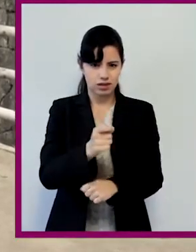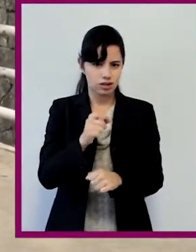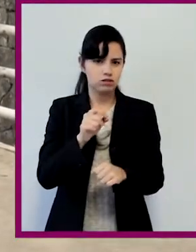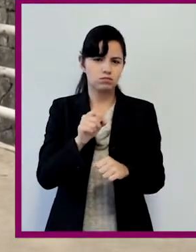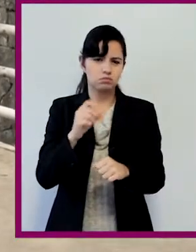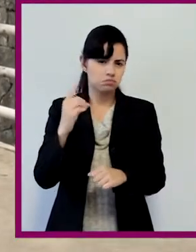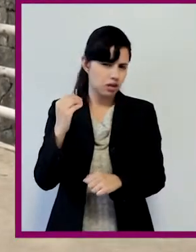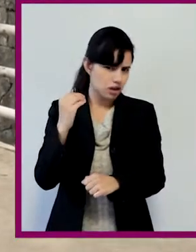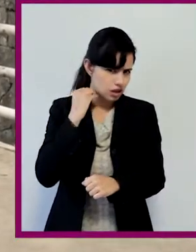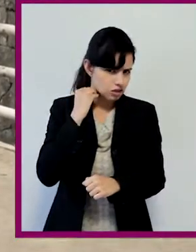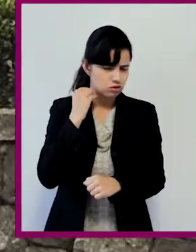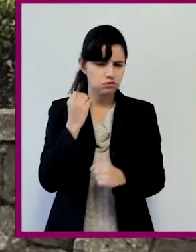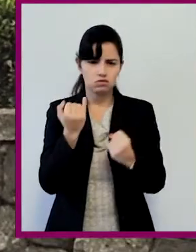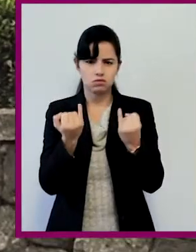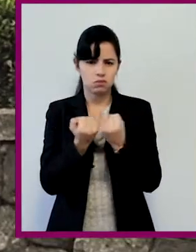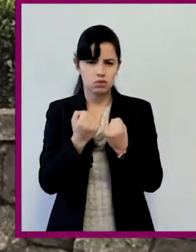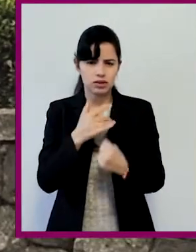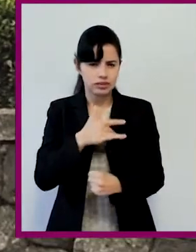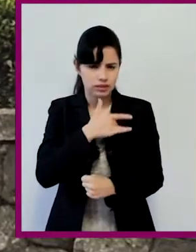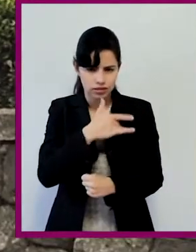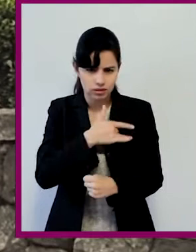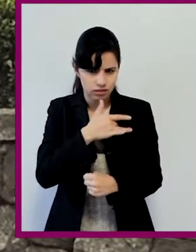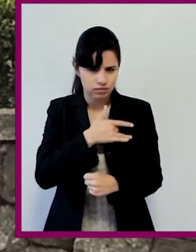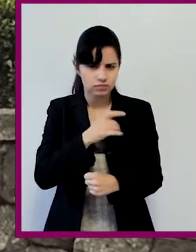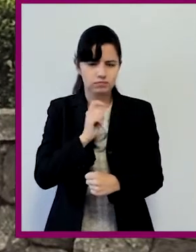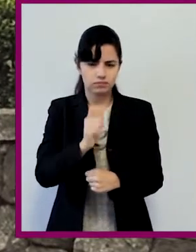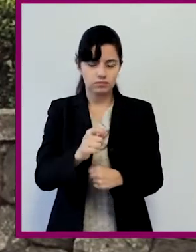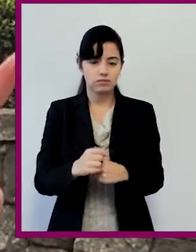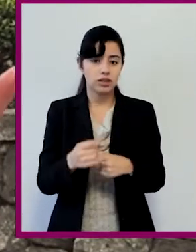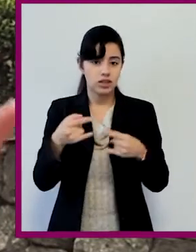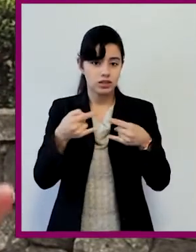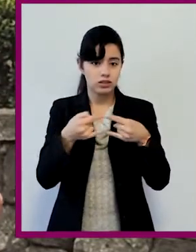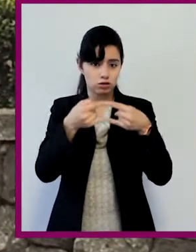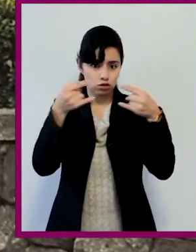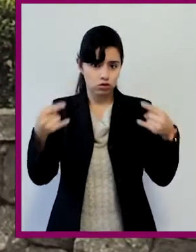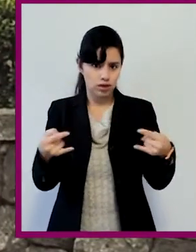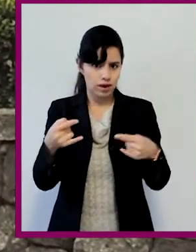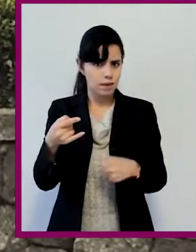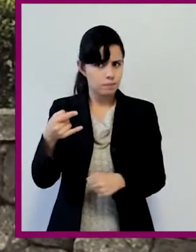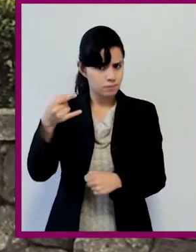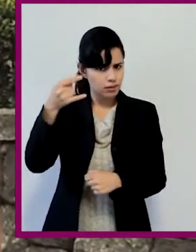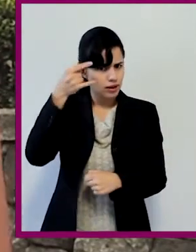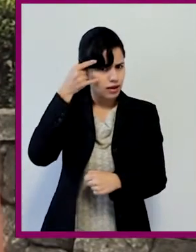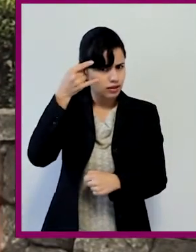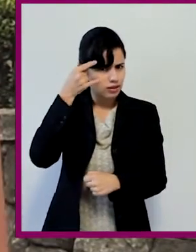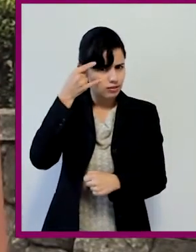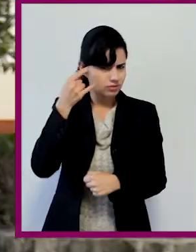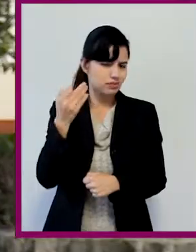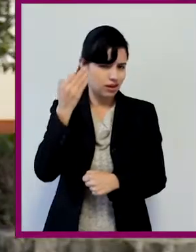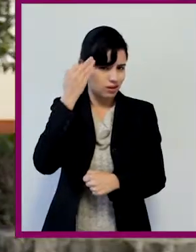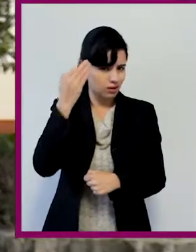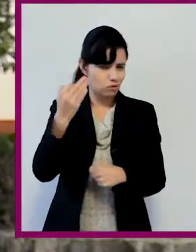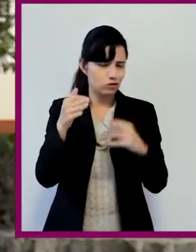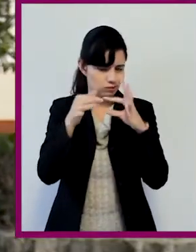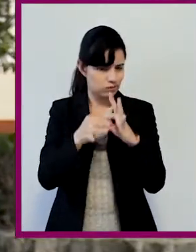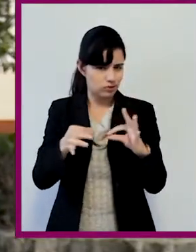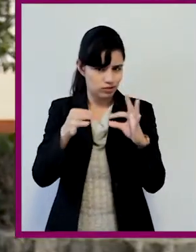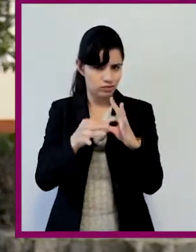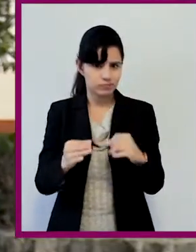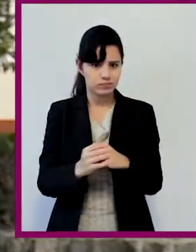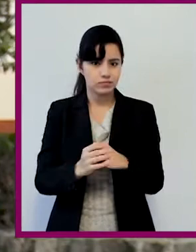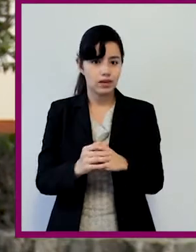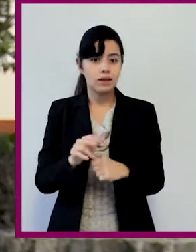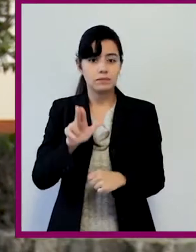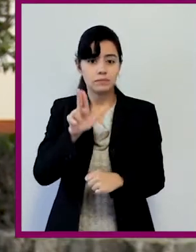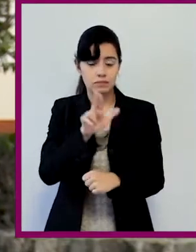lo ético-emocional. Tenemos una cita con la historia, piratas y piratería en el tiempo. Es martes de